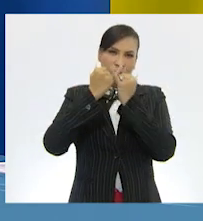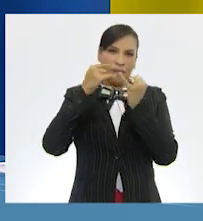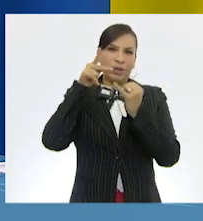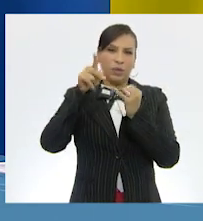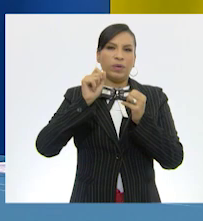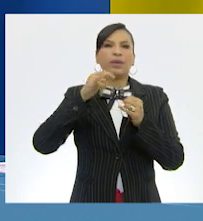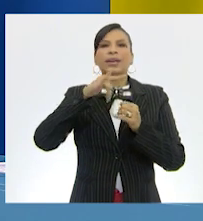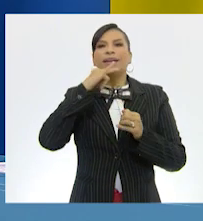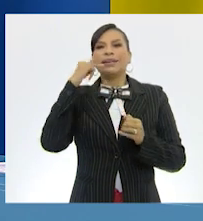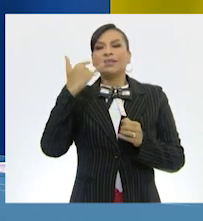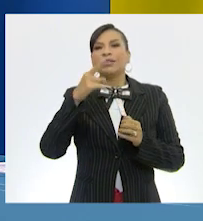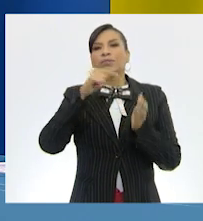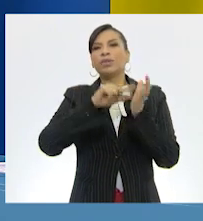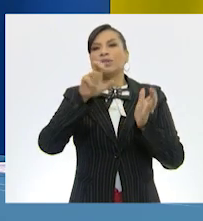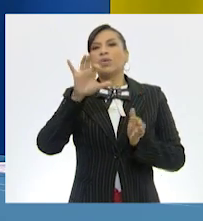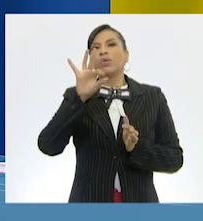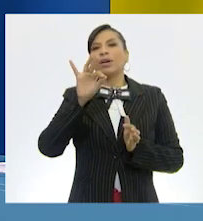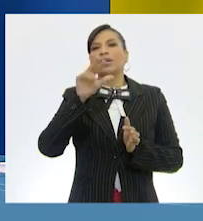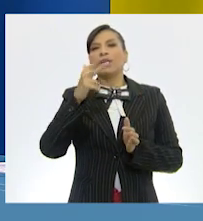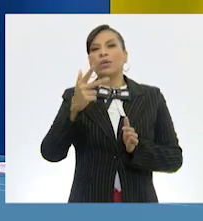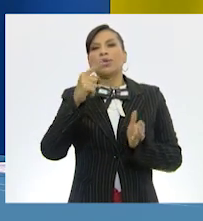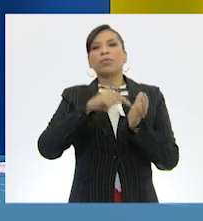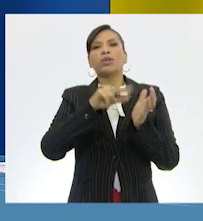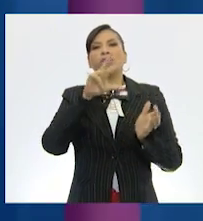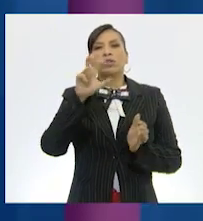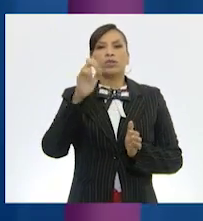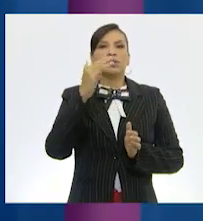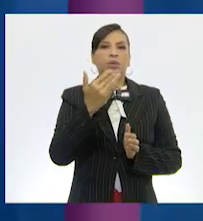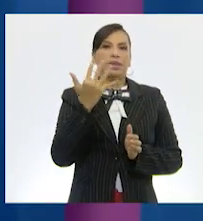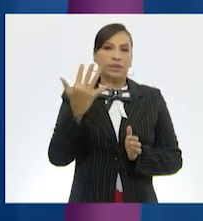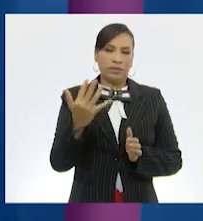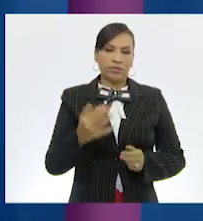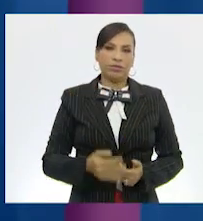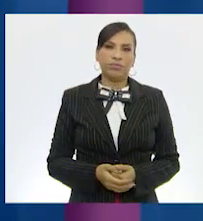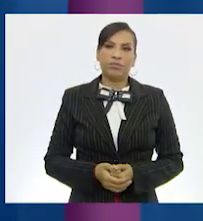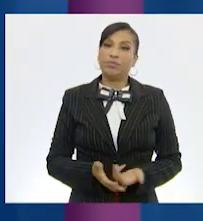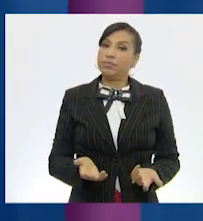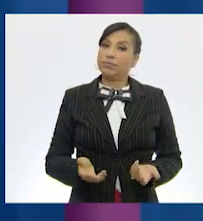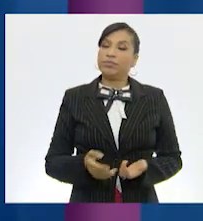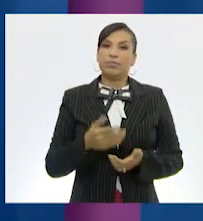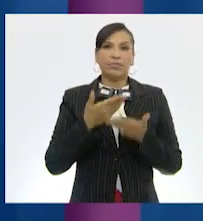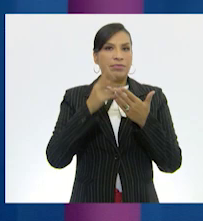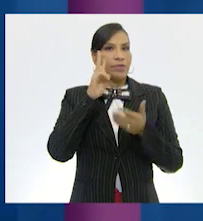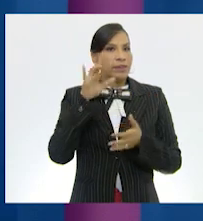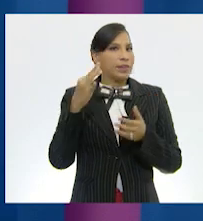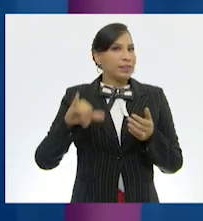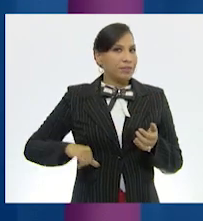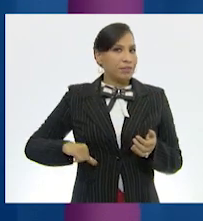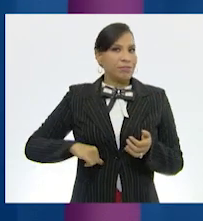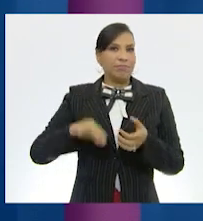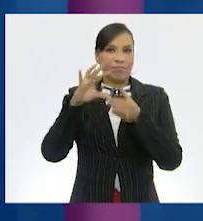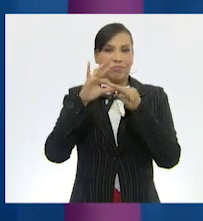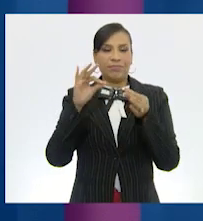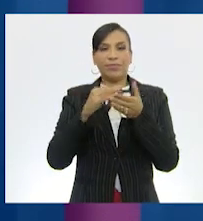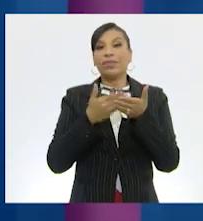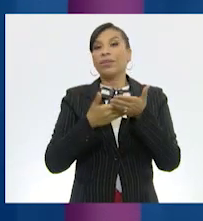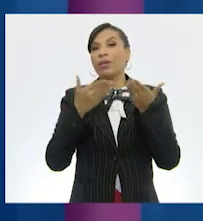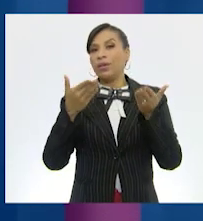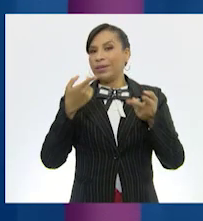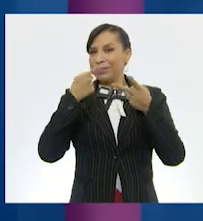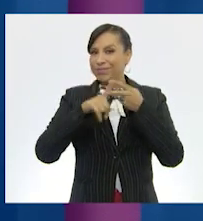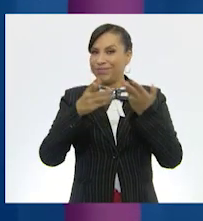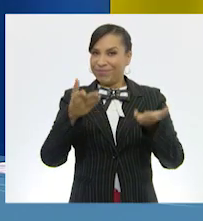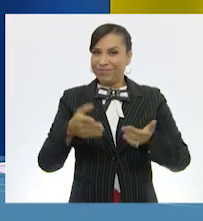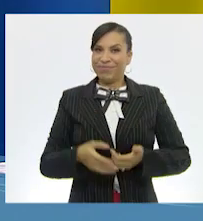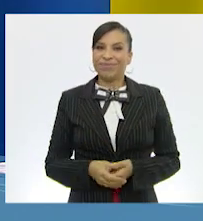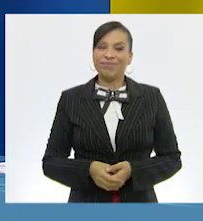entre 1848 y 1855. ¡Ay, qué dato tan interesante! Pues entonces,